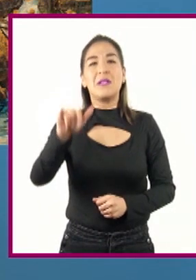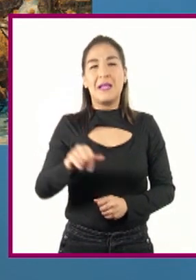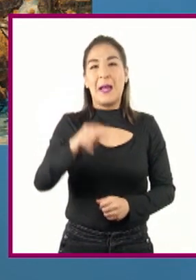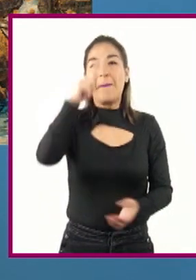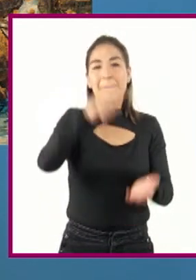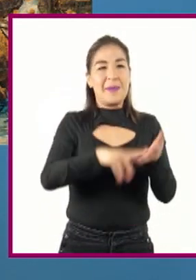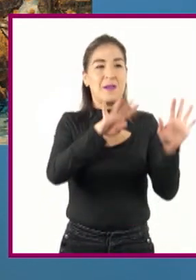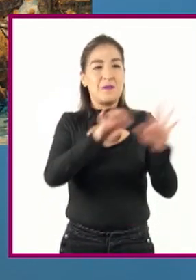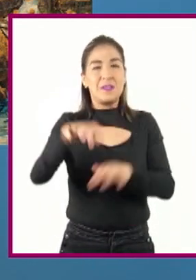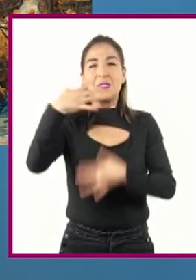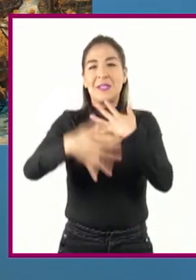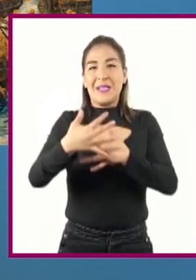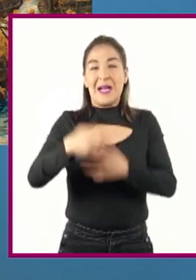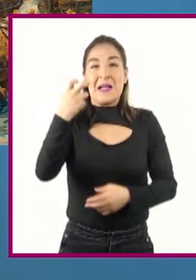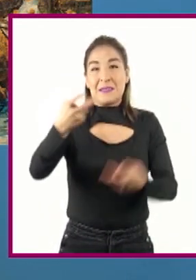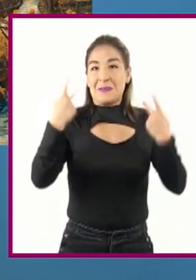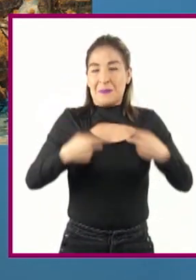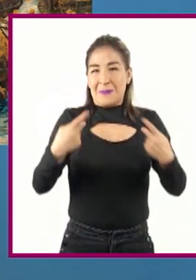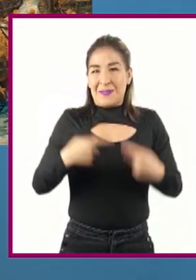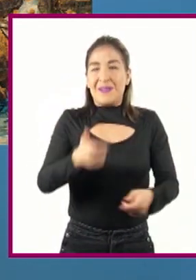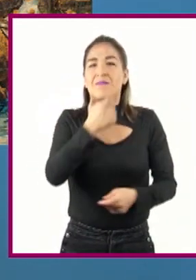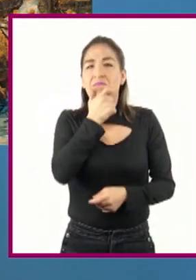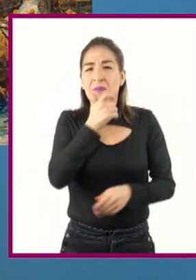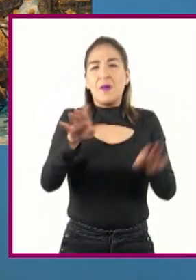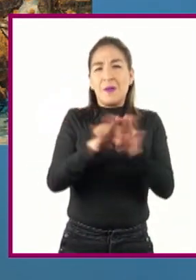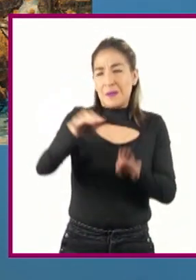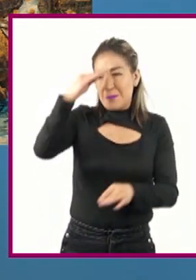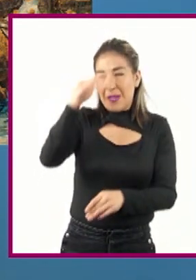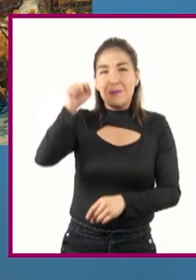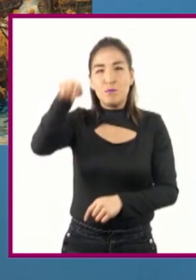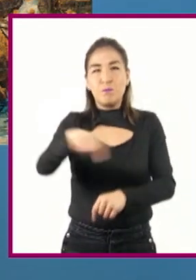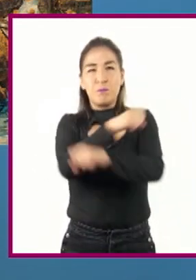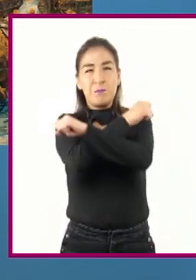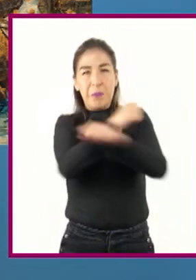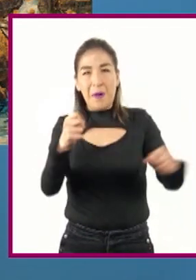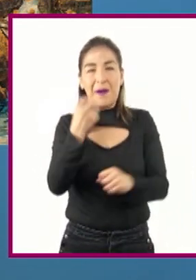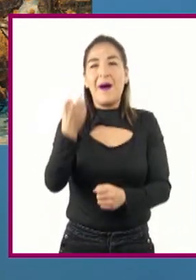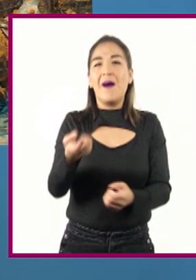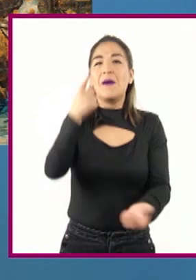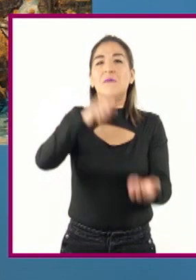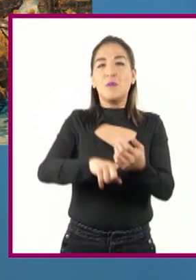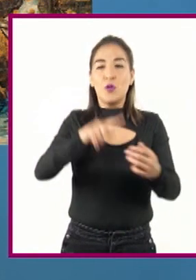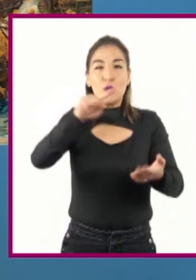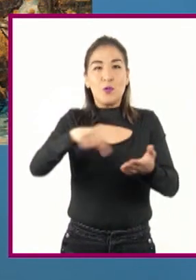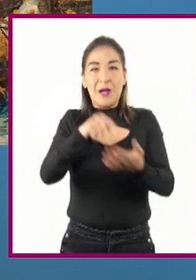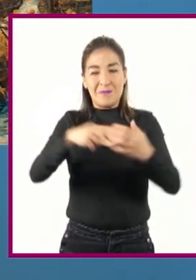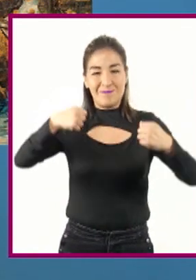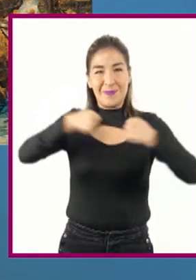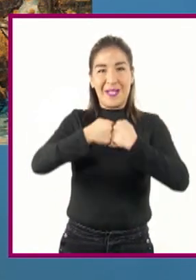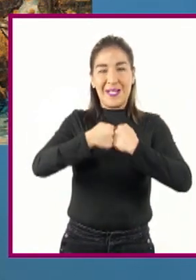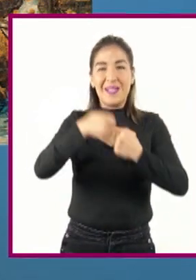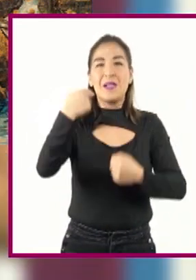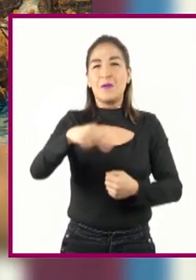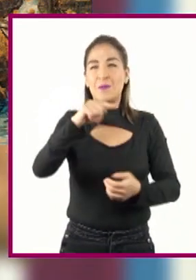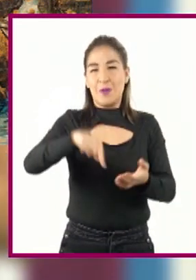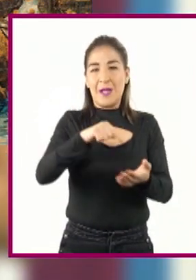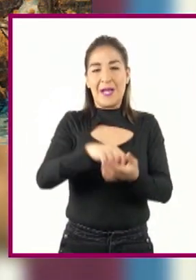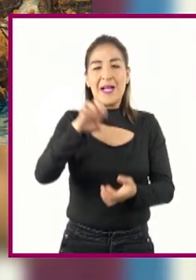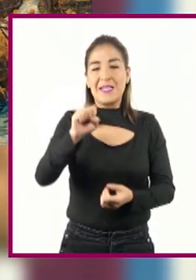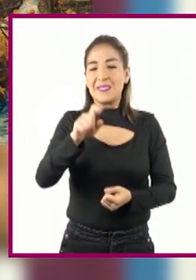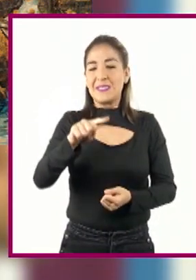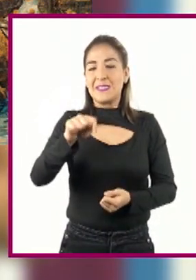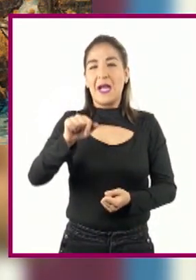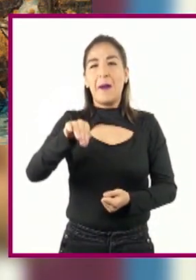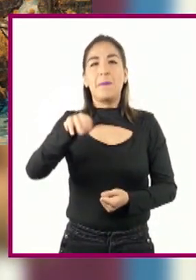1915, donde los ingleses pretendieron bombardear la entrada a Estambul y ayudar a los rusos